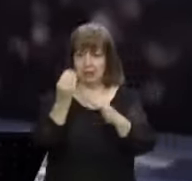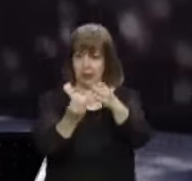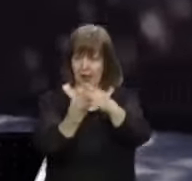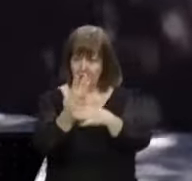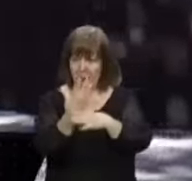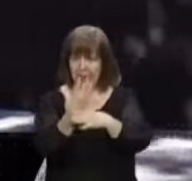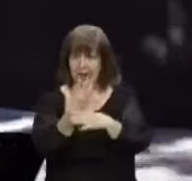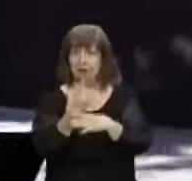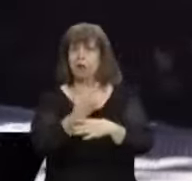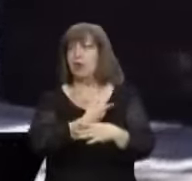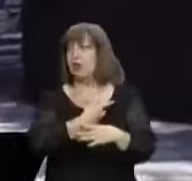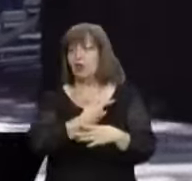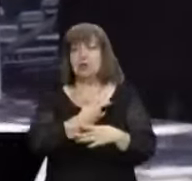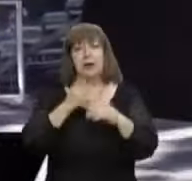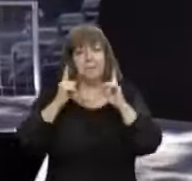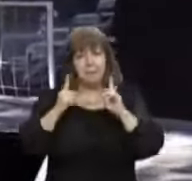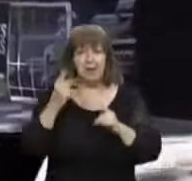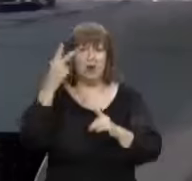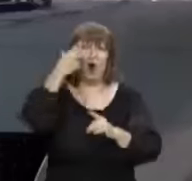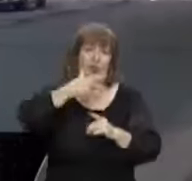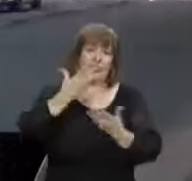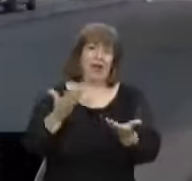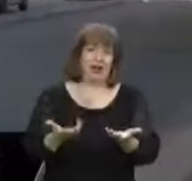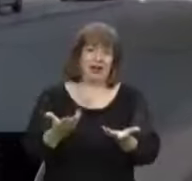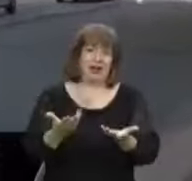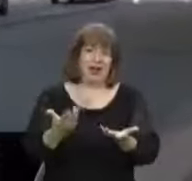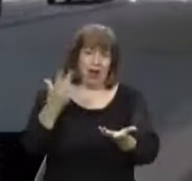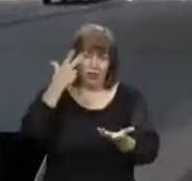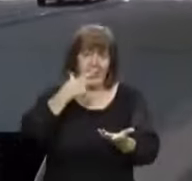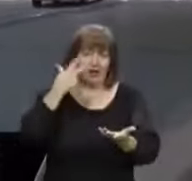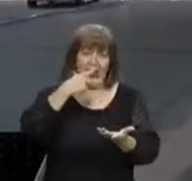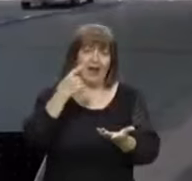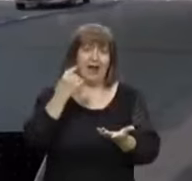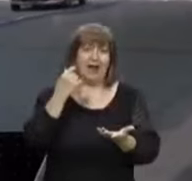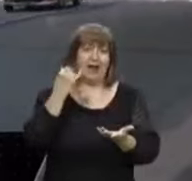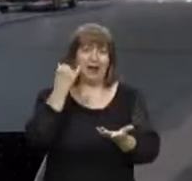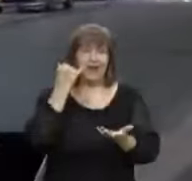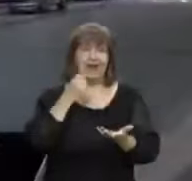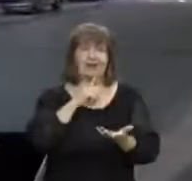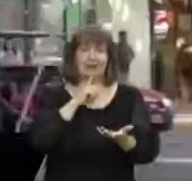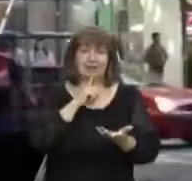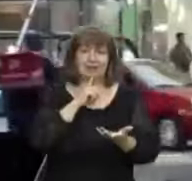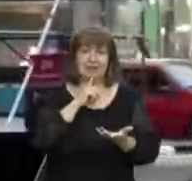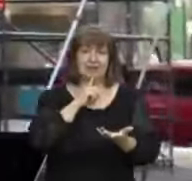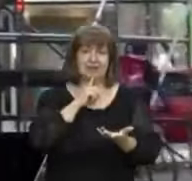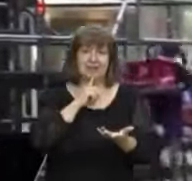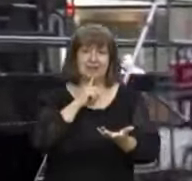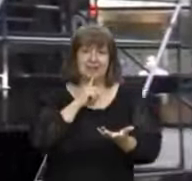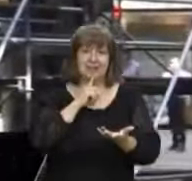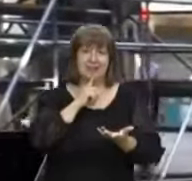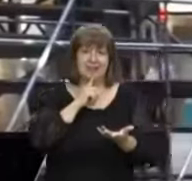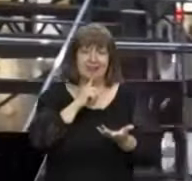estaría ubicando en las terrazas del Hotel Hyatt. Ah, ese, ¿no?, es otro dato. Yo creo, claro, que hay que armarles un carro. No, mentira.